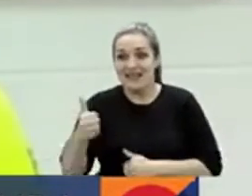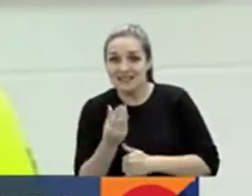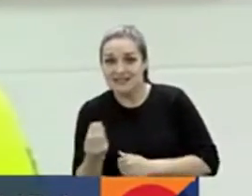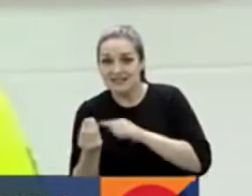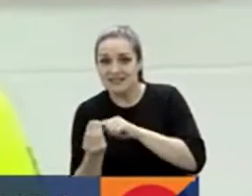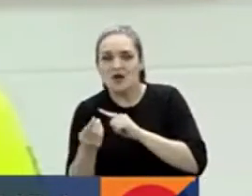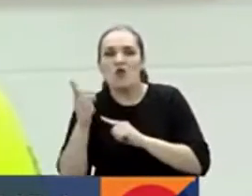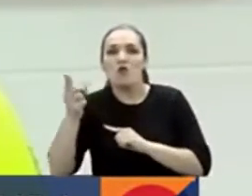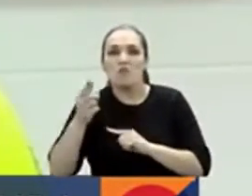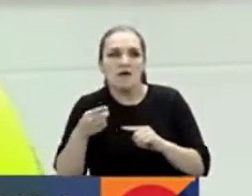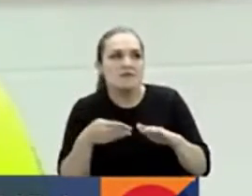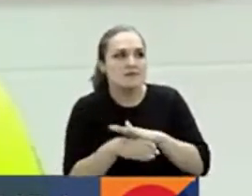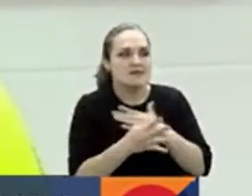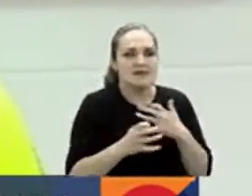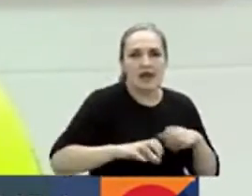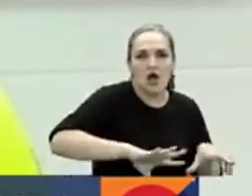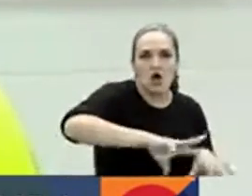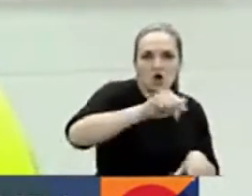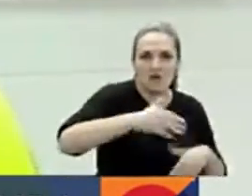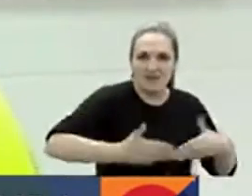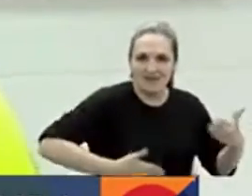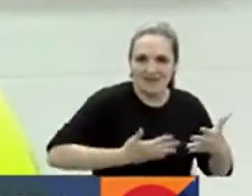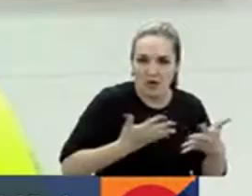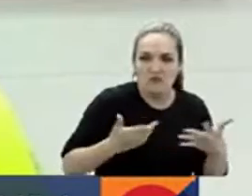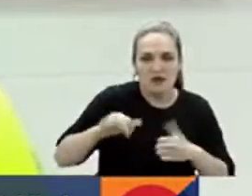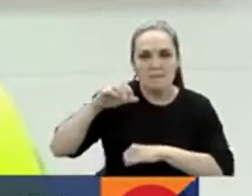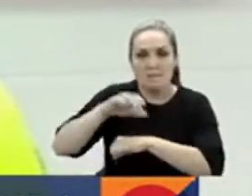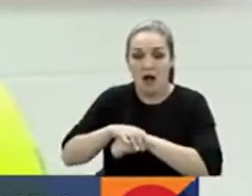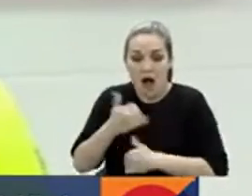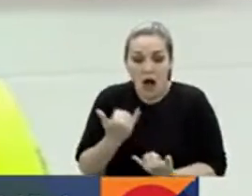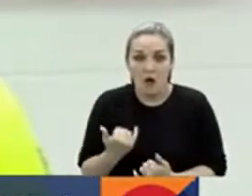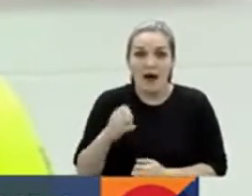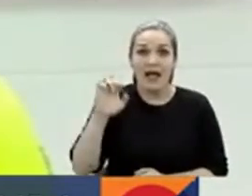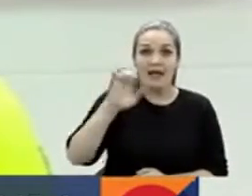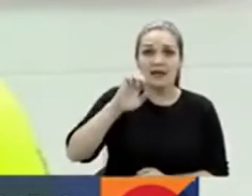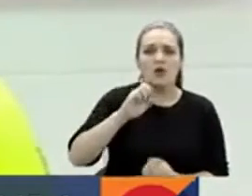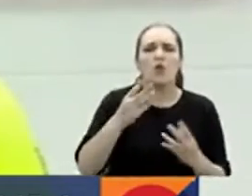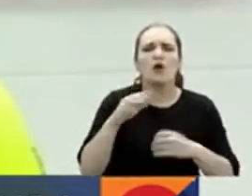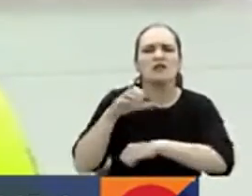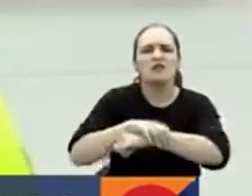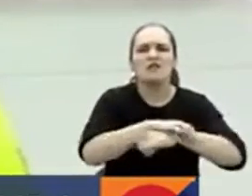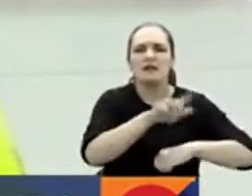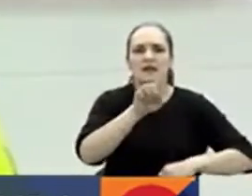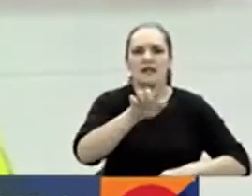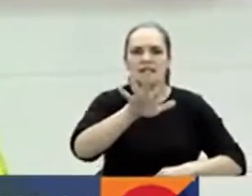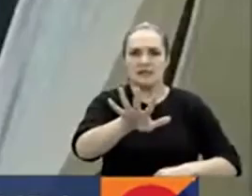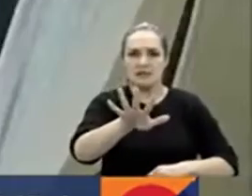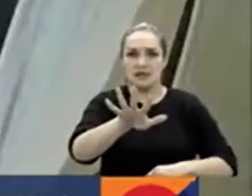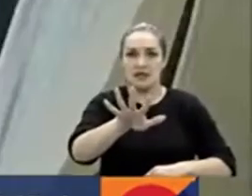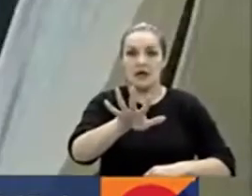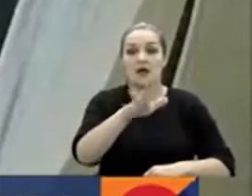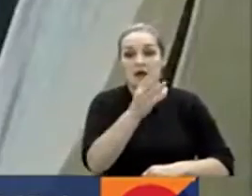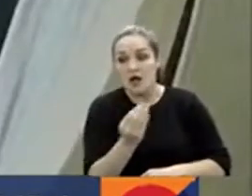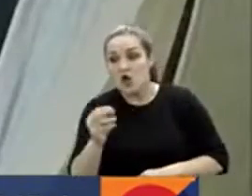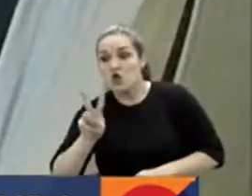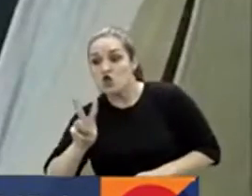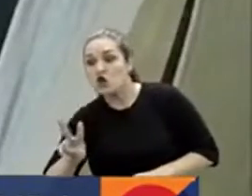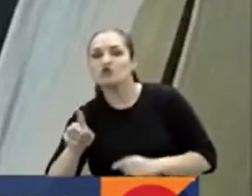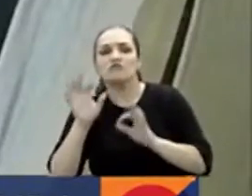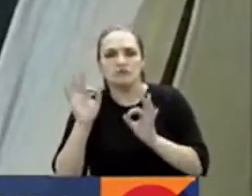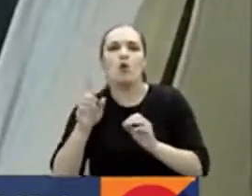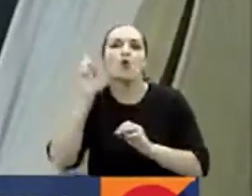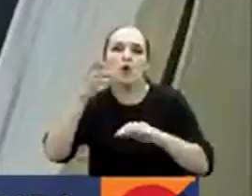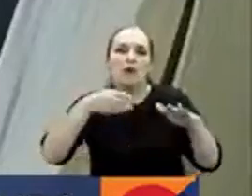locales comerciales. Para el mes de enero tenemos 15 capturas, las cuales 2 de ellas fueron por ese mismo delito. Las